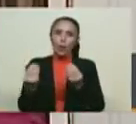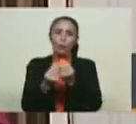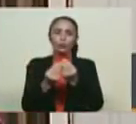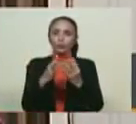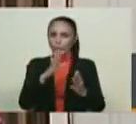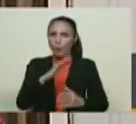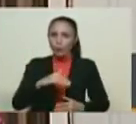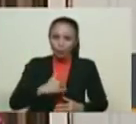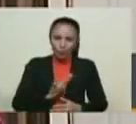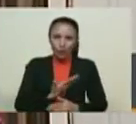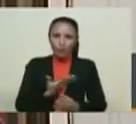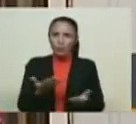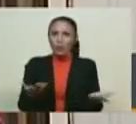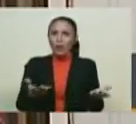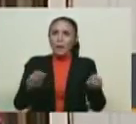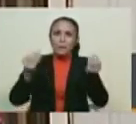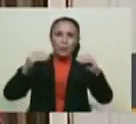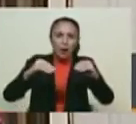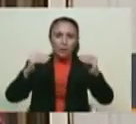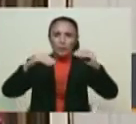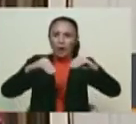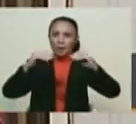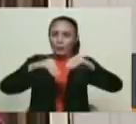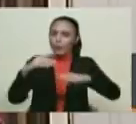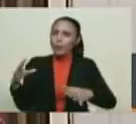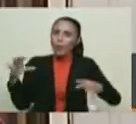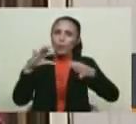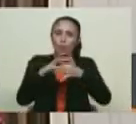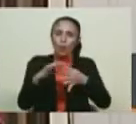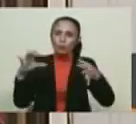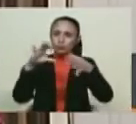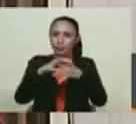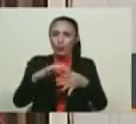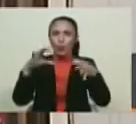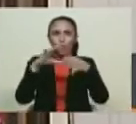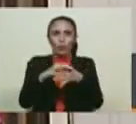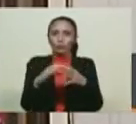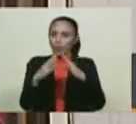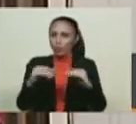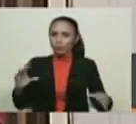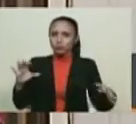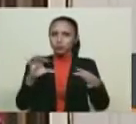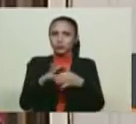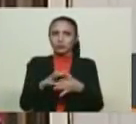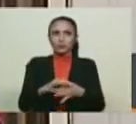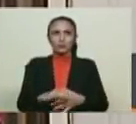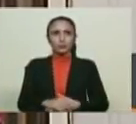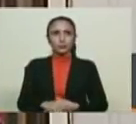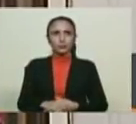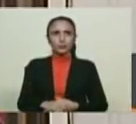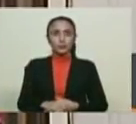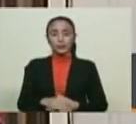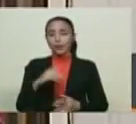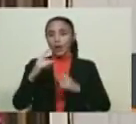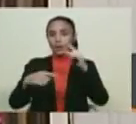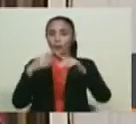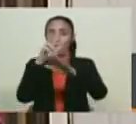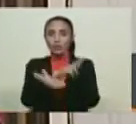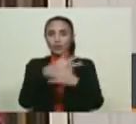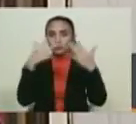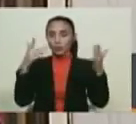más. Vamos a unir nuestra fuerza, movimiento campesino. Vamos a unir nuestra fuerza. Y el próximo 18 de